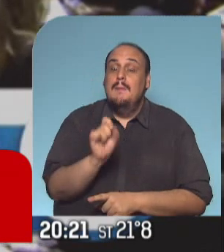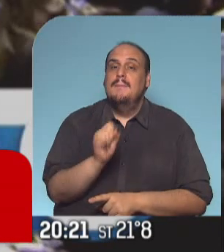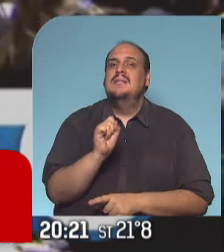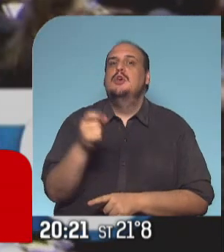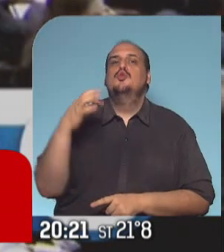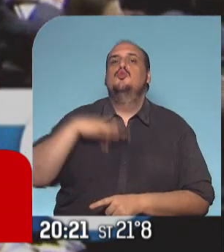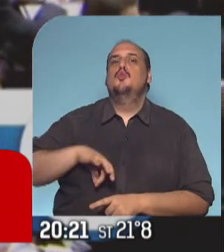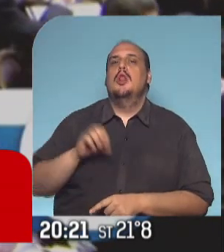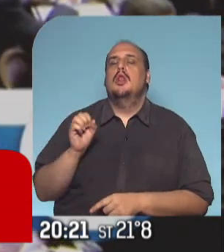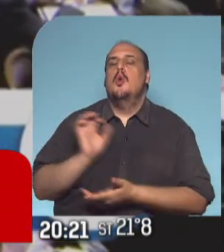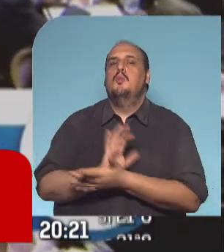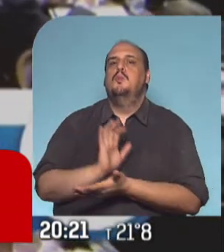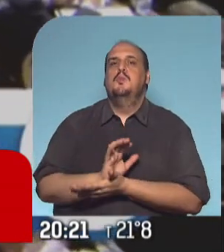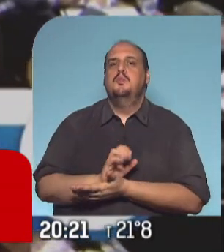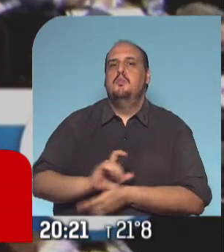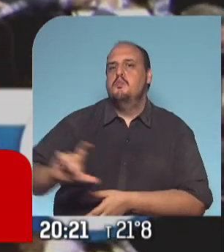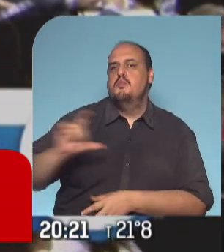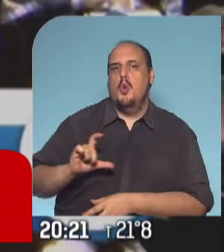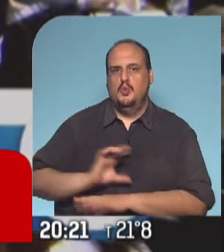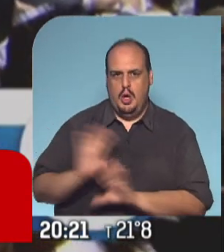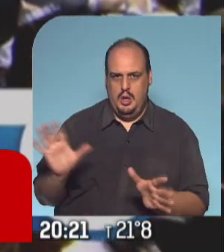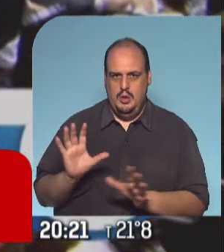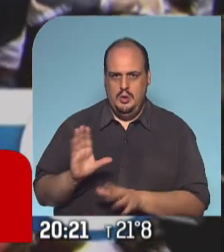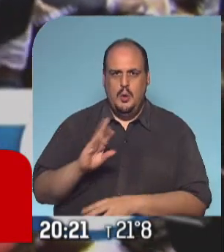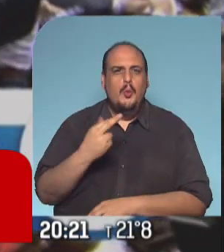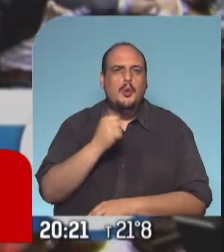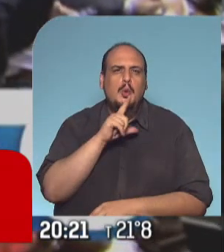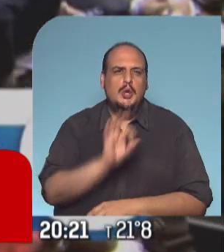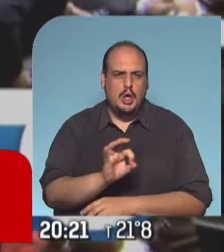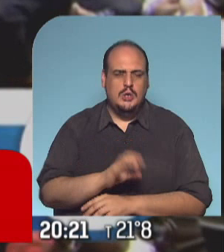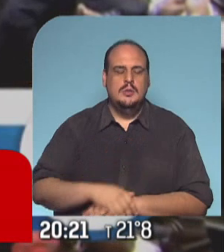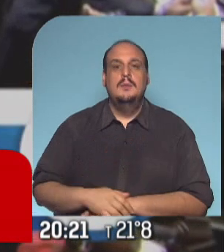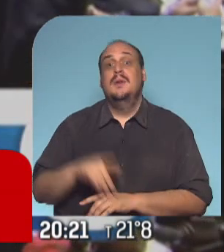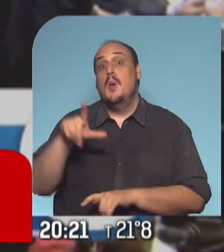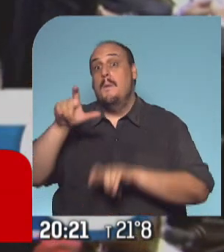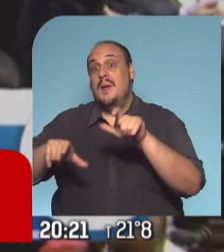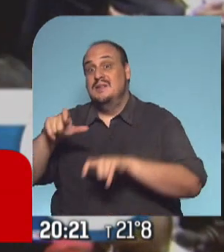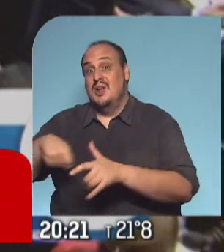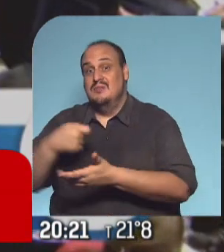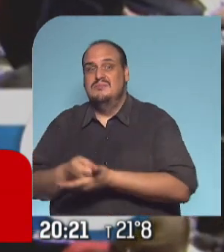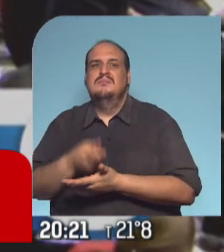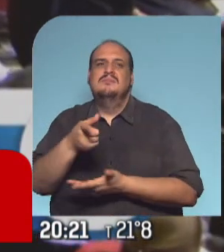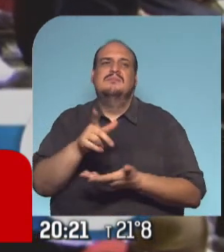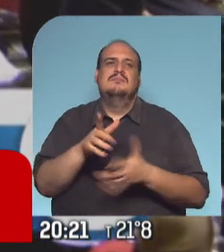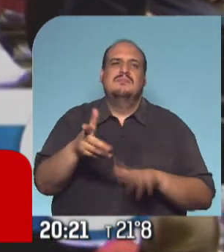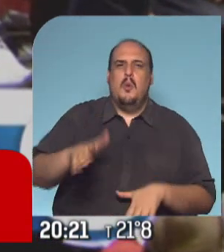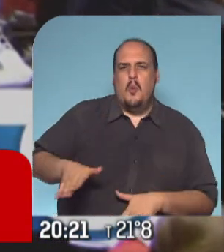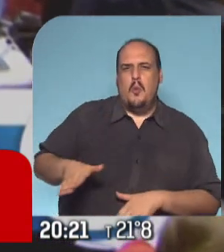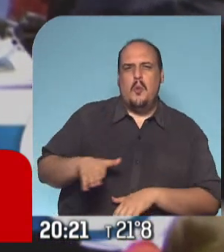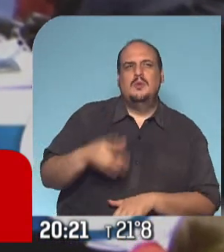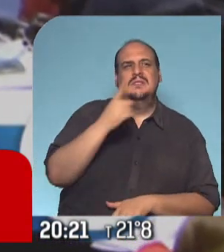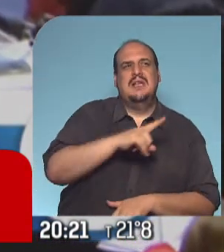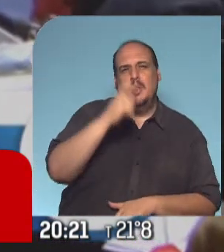y me parece que eso hay que aclararlo, que en realidad dejarían de pagar quienes cobran más o menos